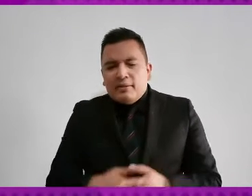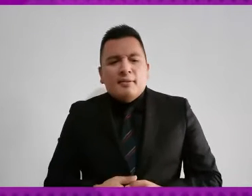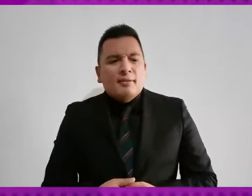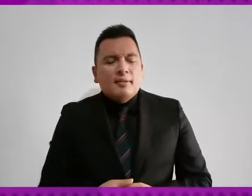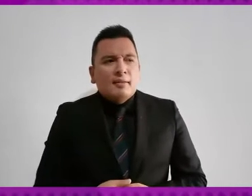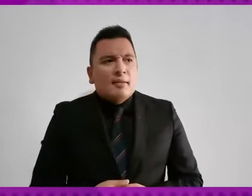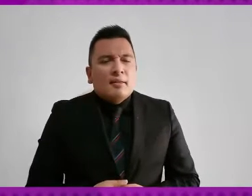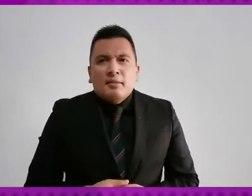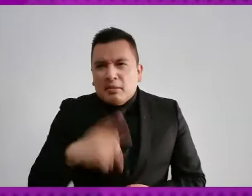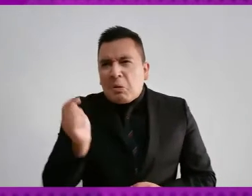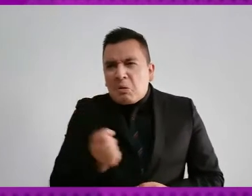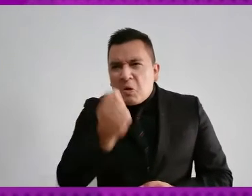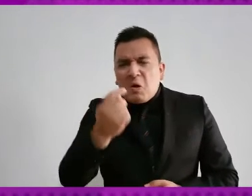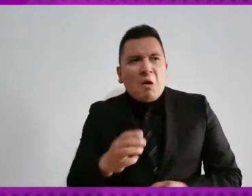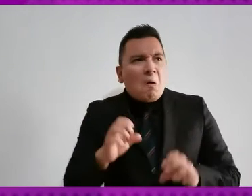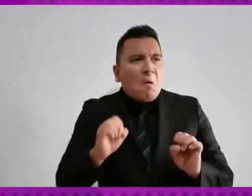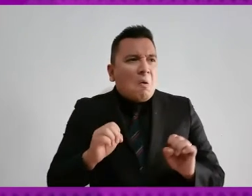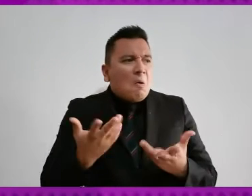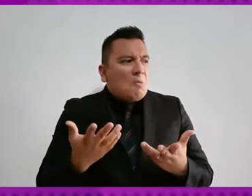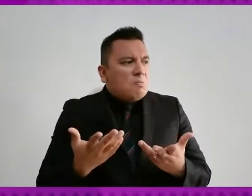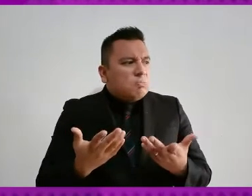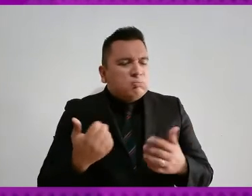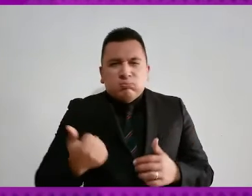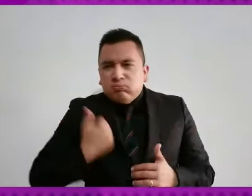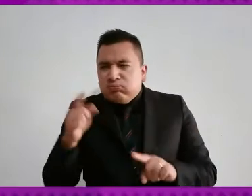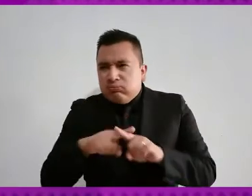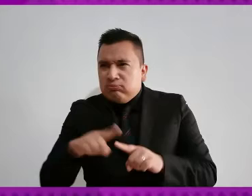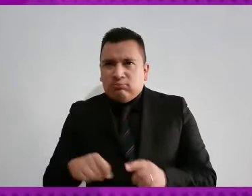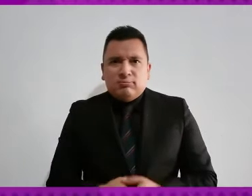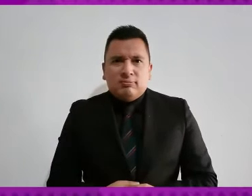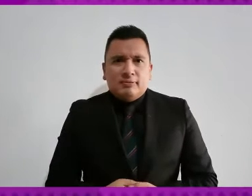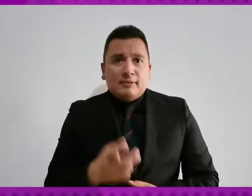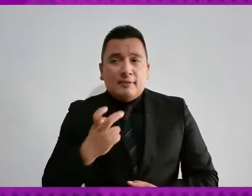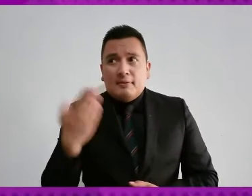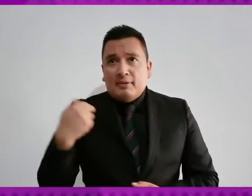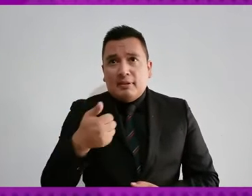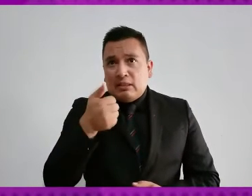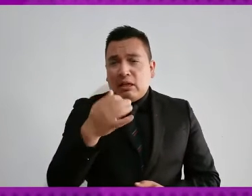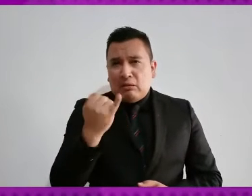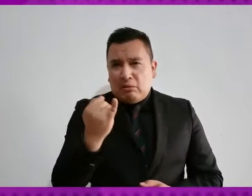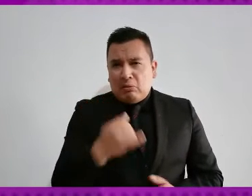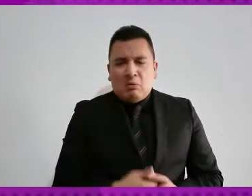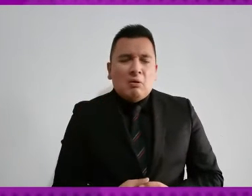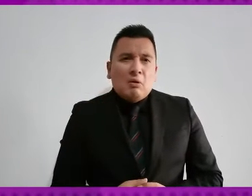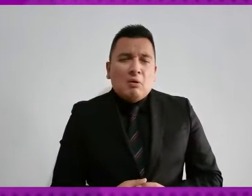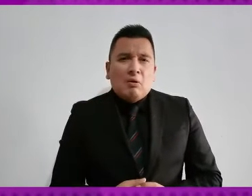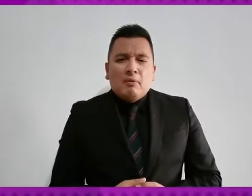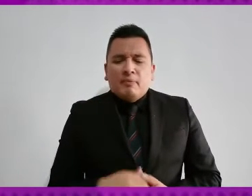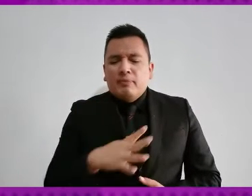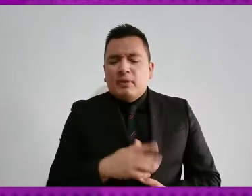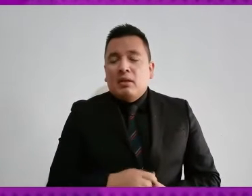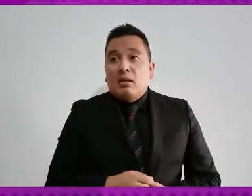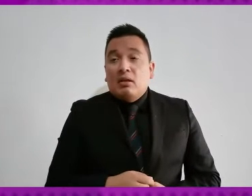los medios digitales, la tecnología en general. Y precisamente el pasado 6 de junio, en en